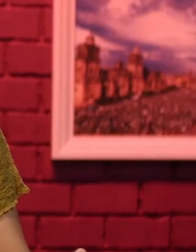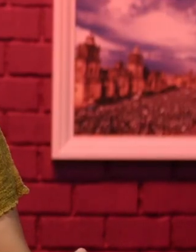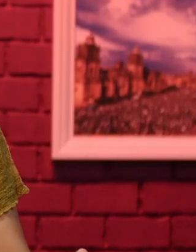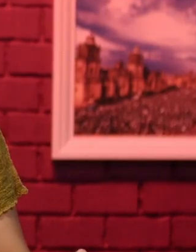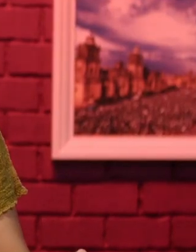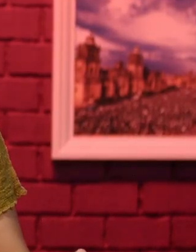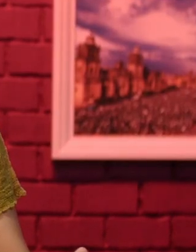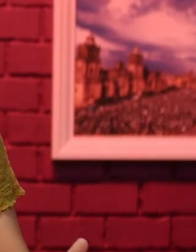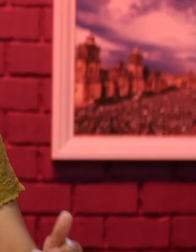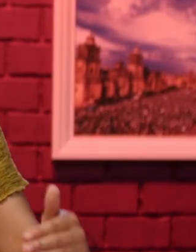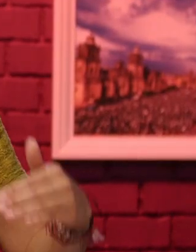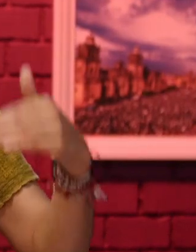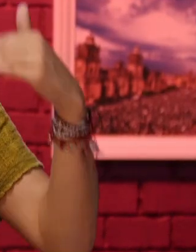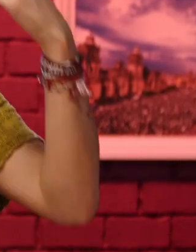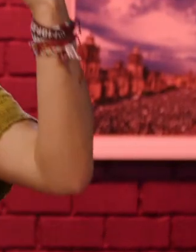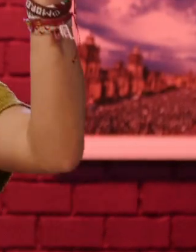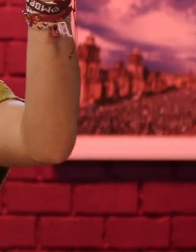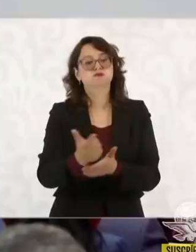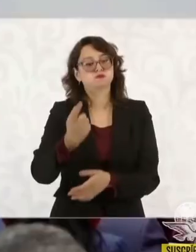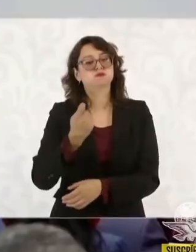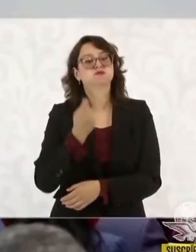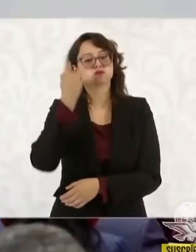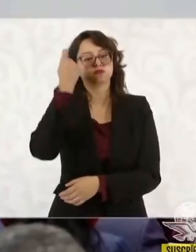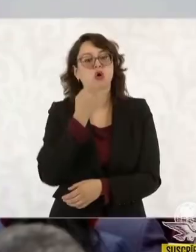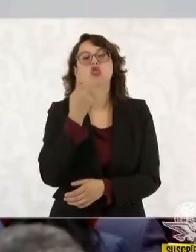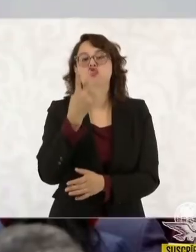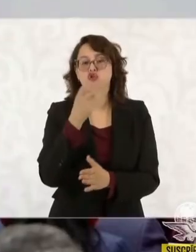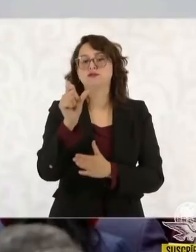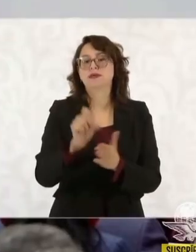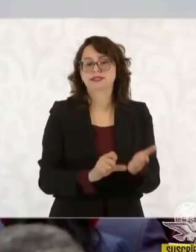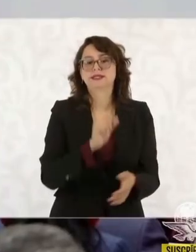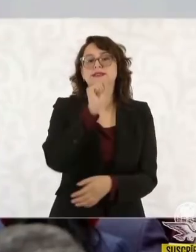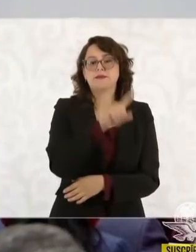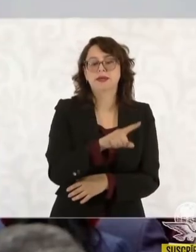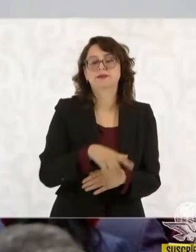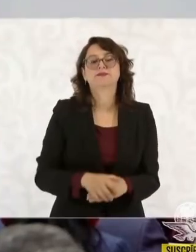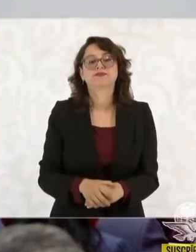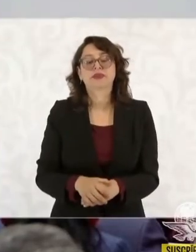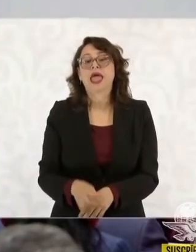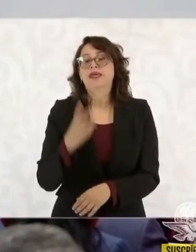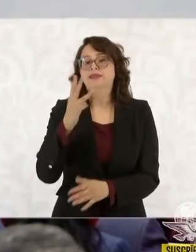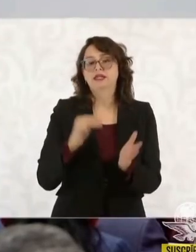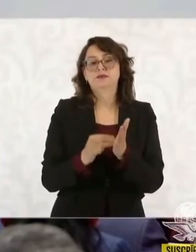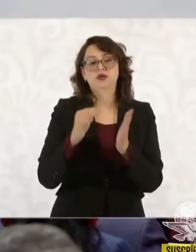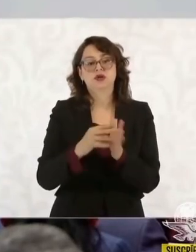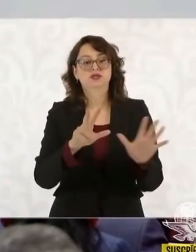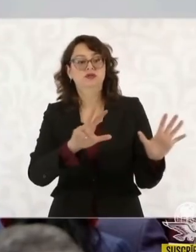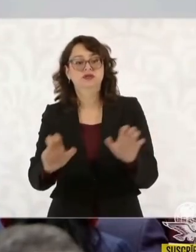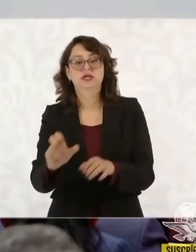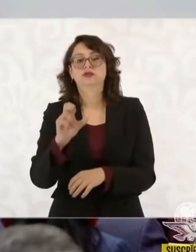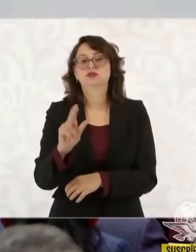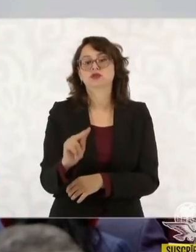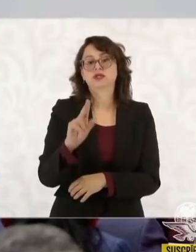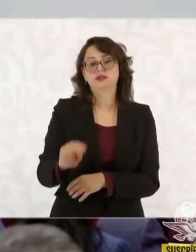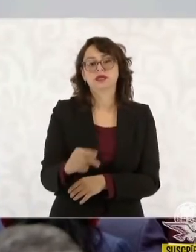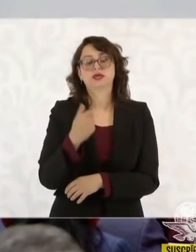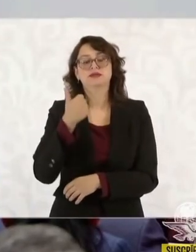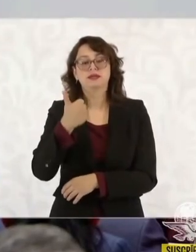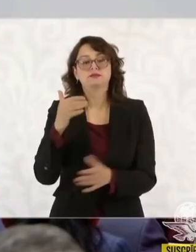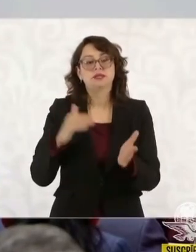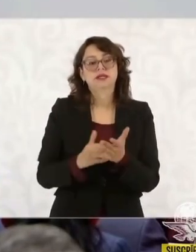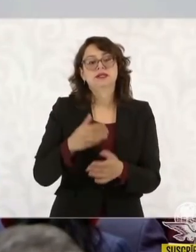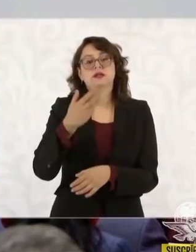los programas del primer piso, y adicionalmente, en un segundo piso, avanzamos en los programas de